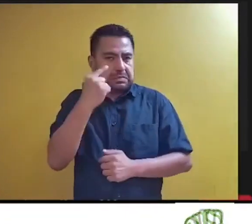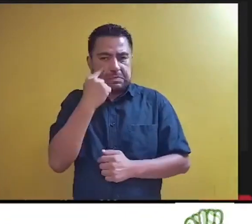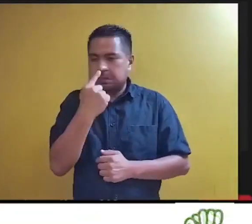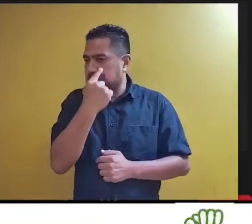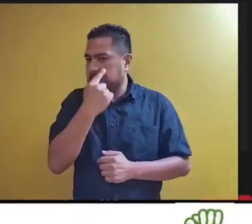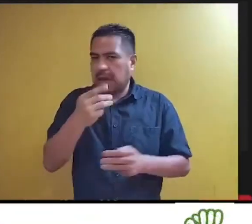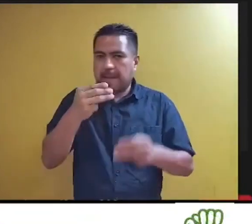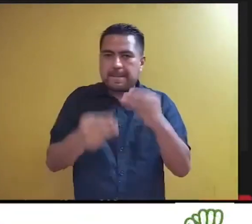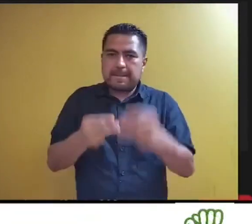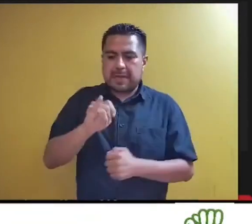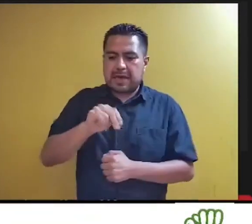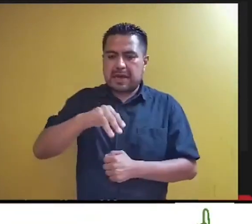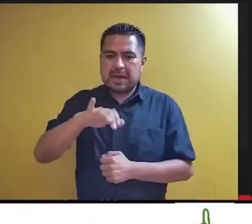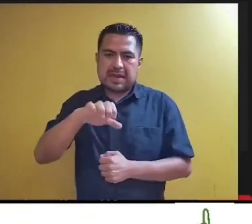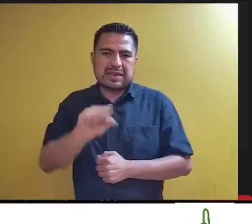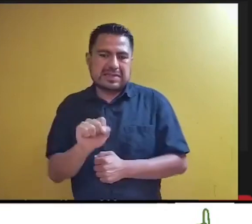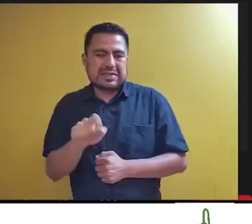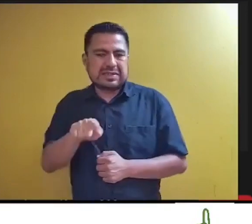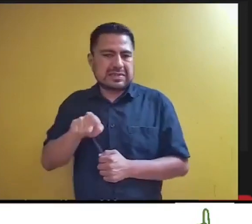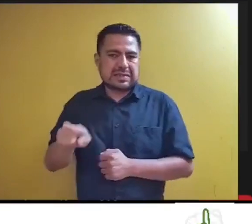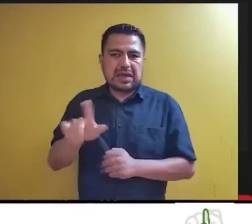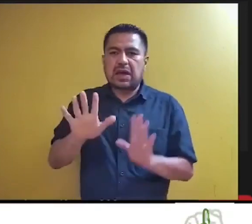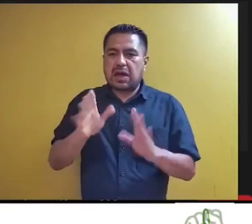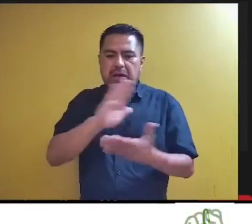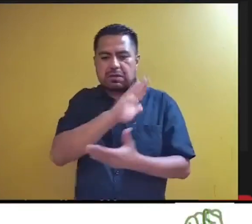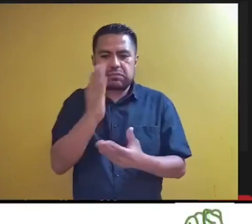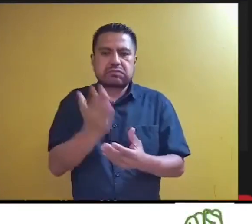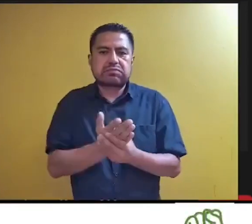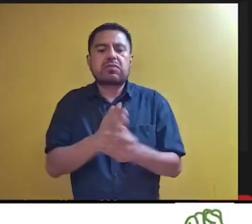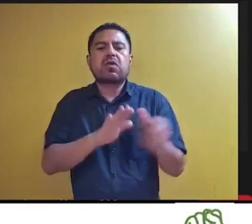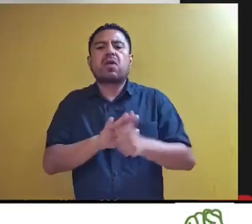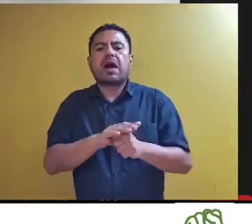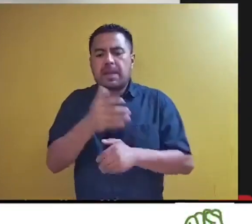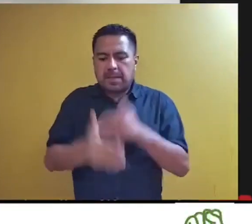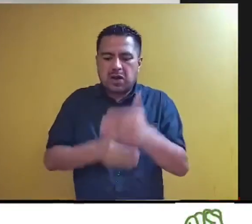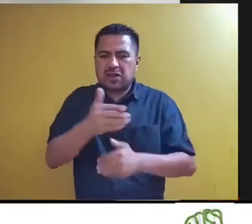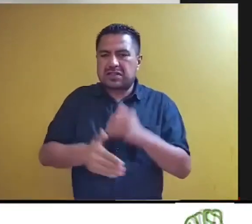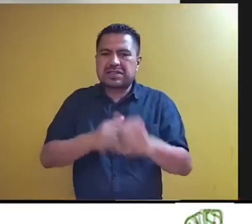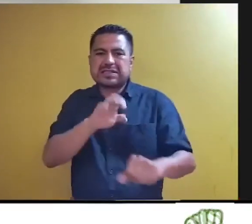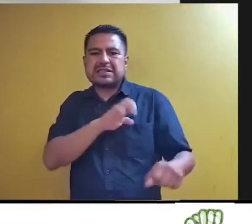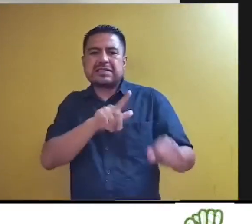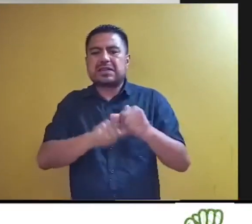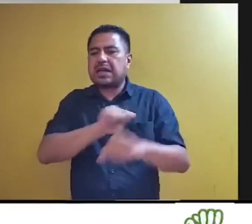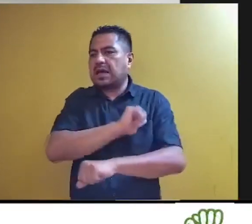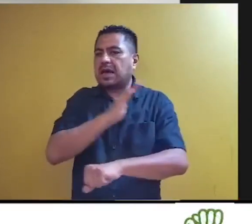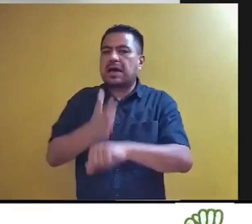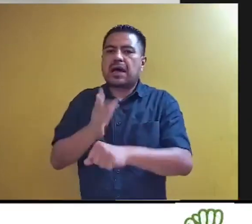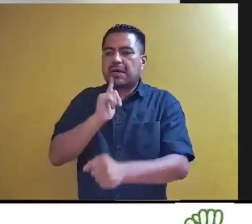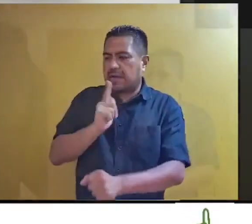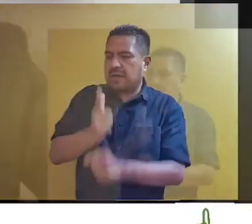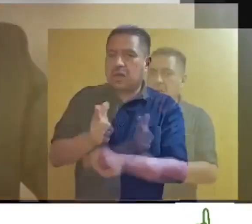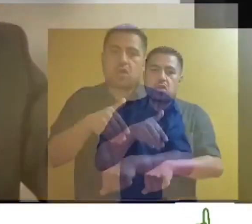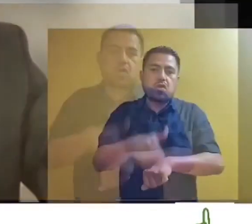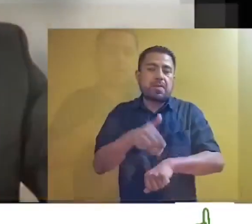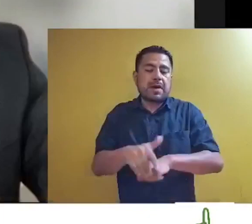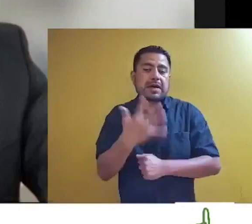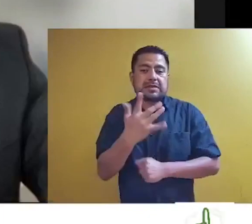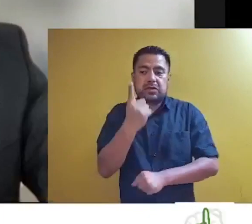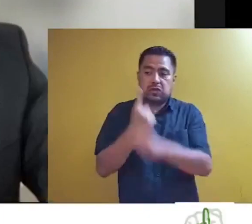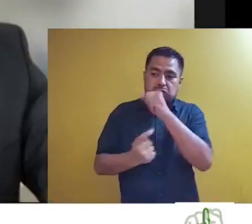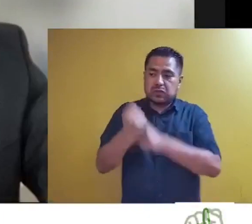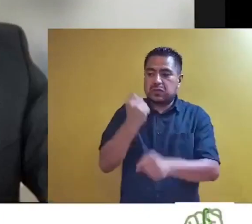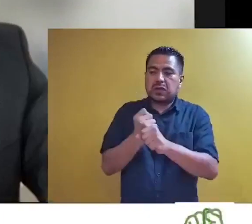el magistrado José Inés Betancur Salgado en el expediente relativo al procedimiento especial sancionador identificado con el número 5 del año